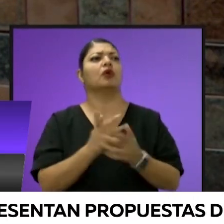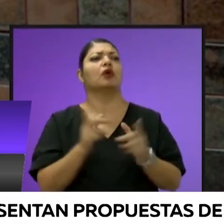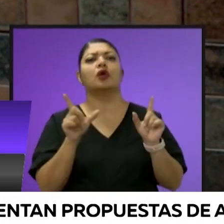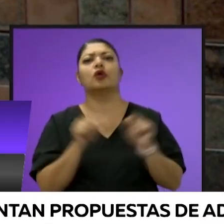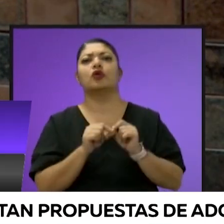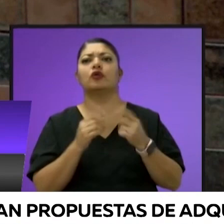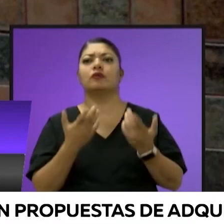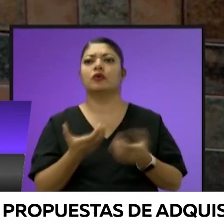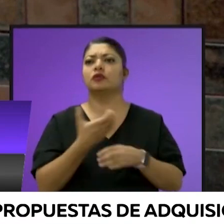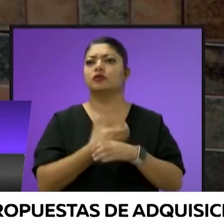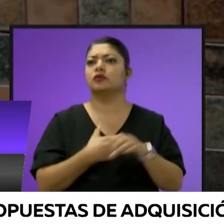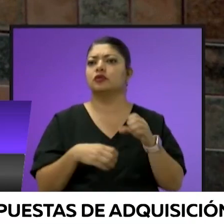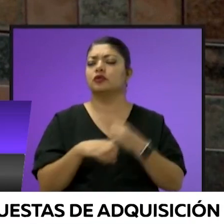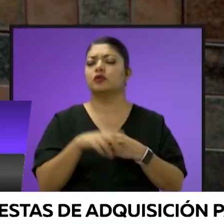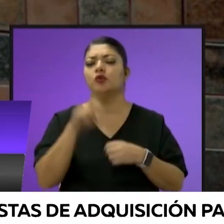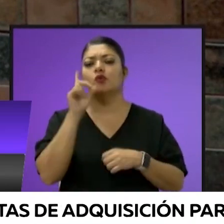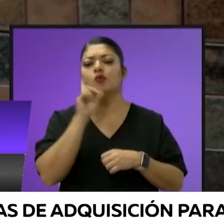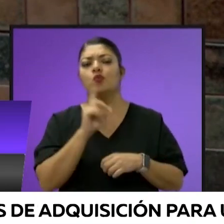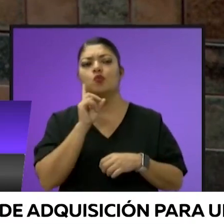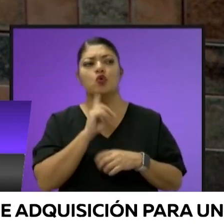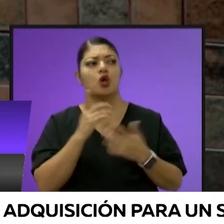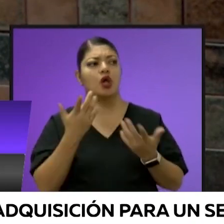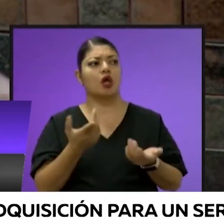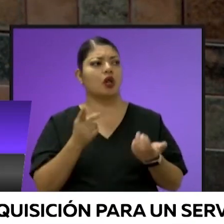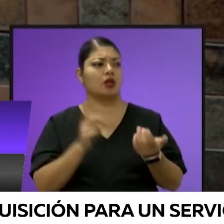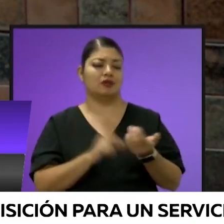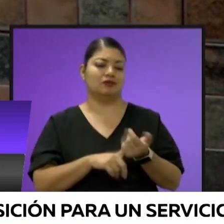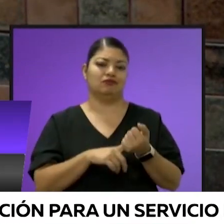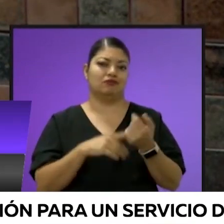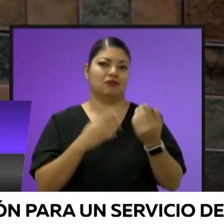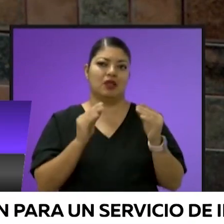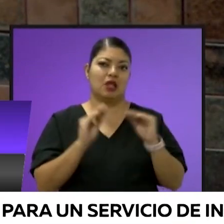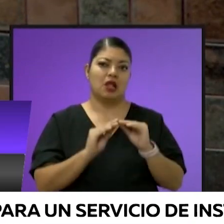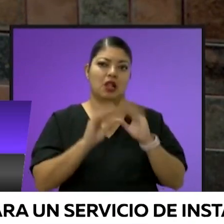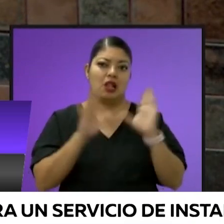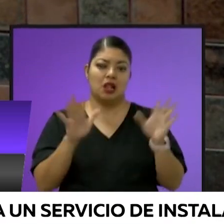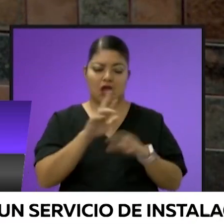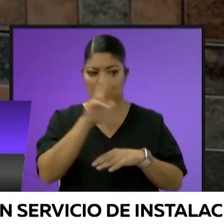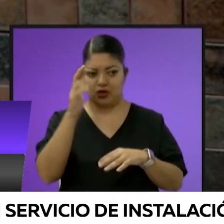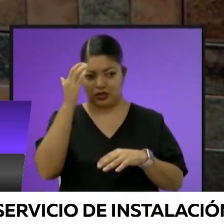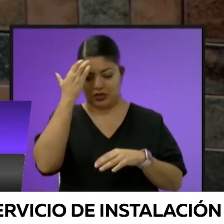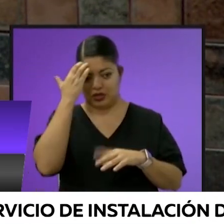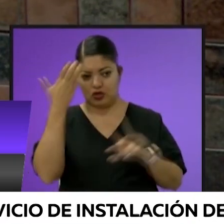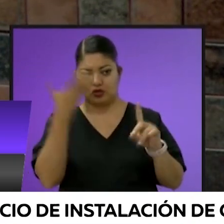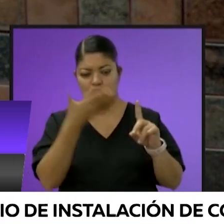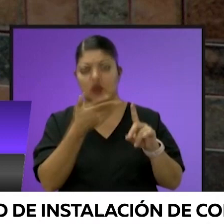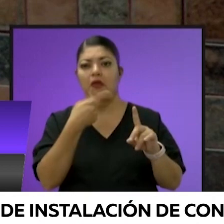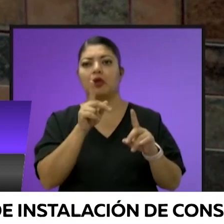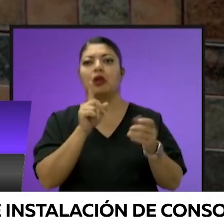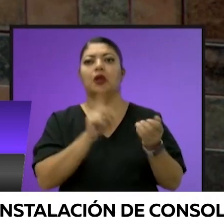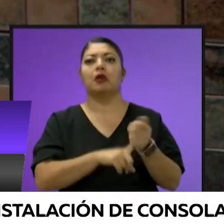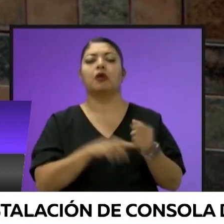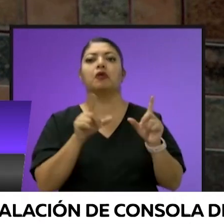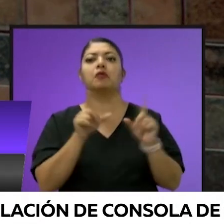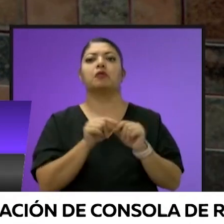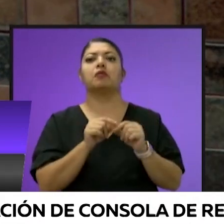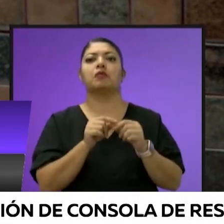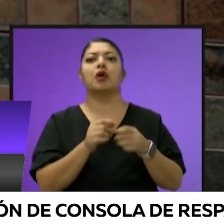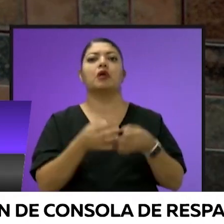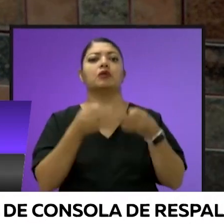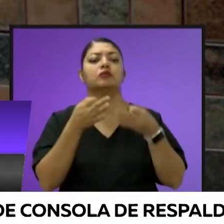consideración a mujeres que obviamente reconocemos, pero que están en ámbitos